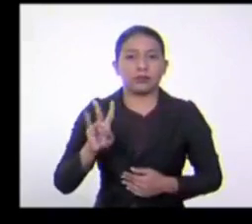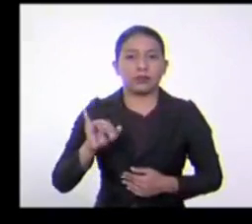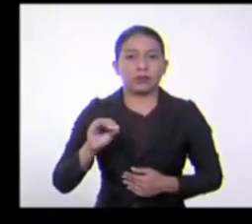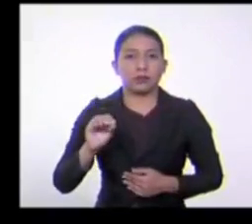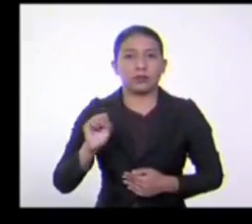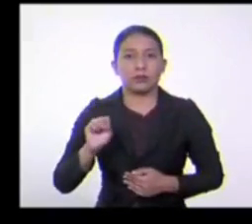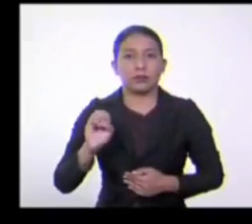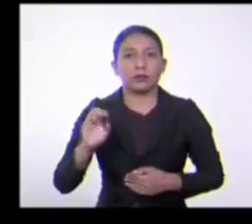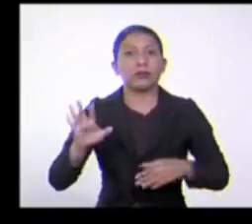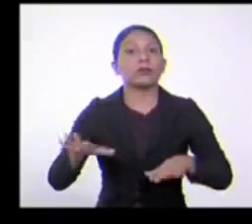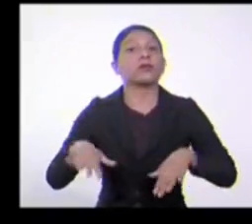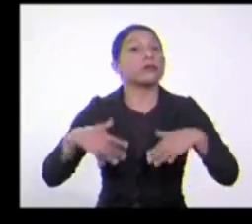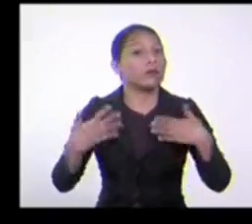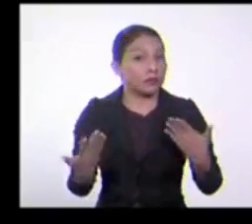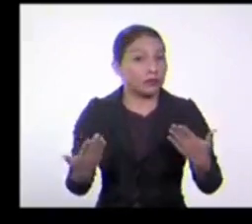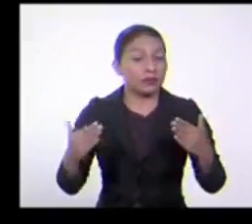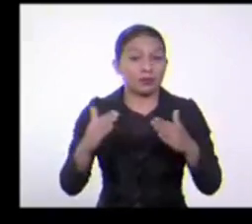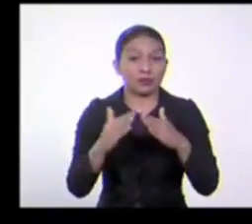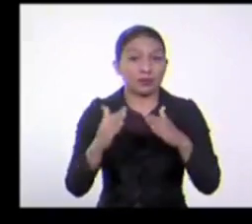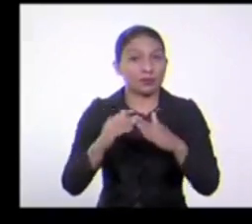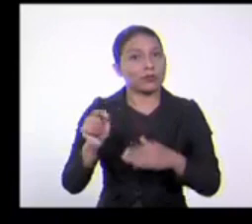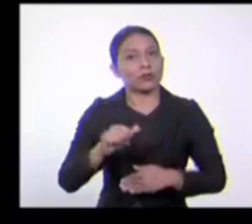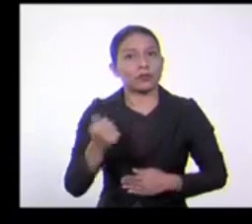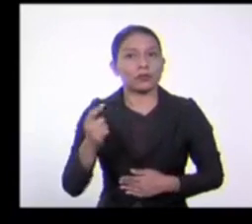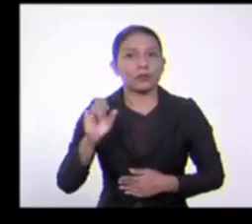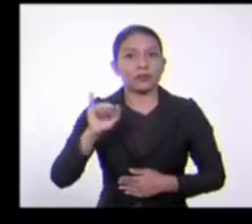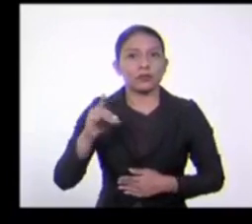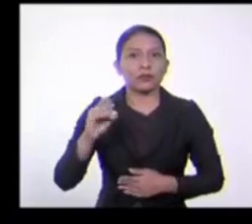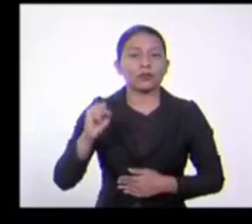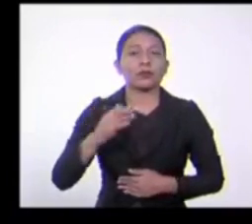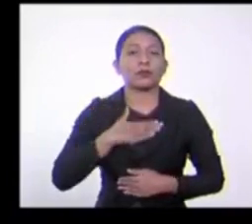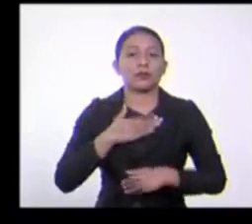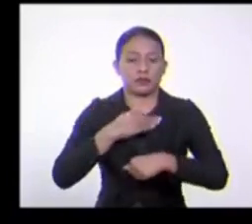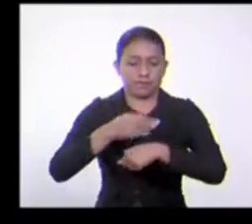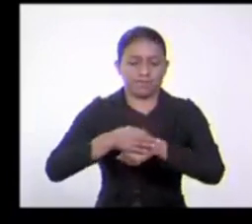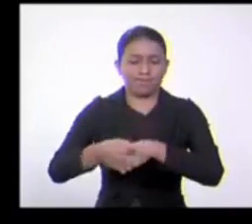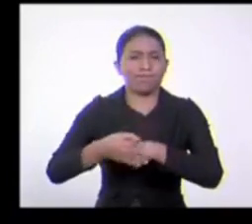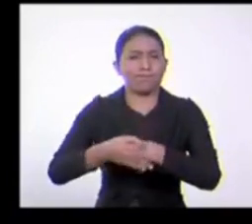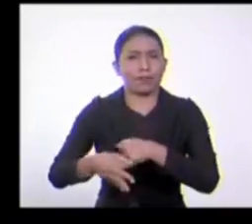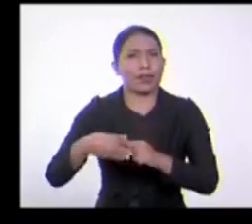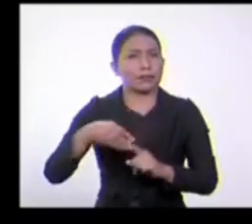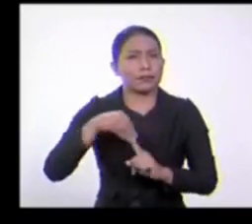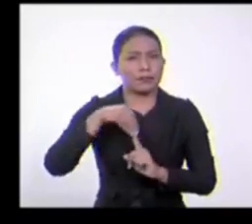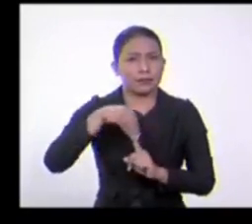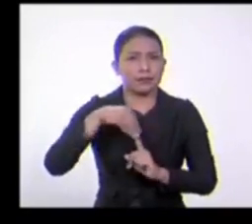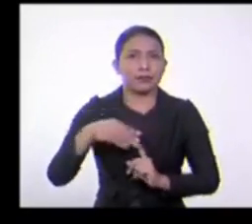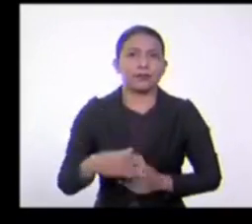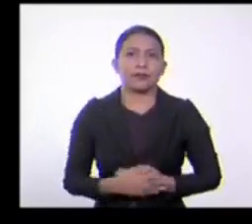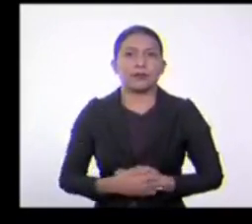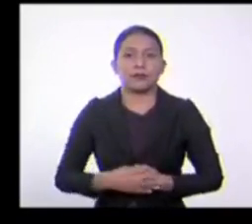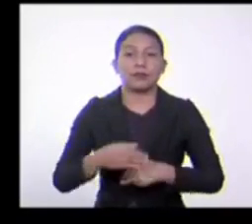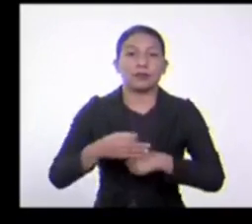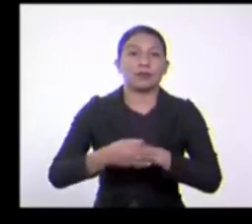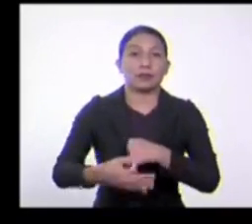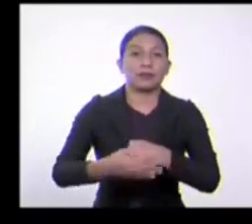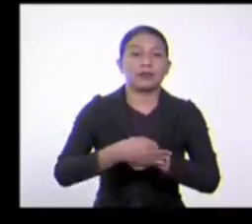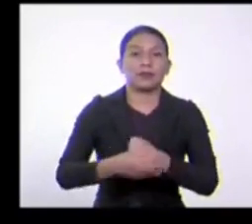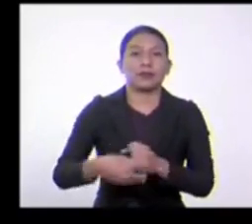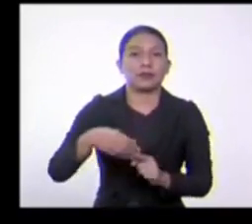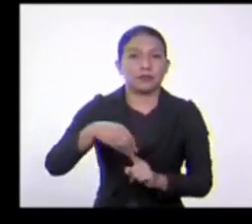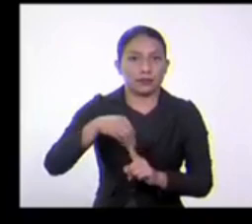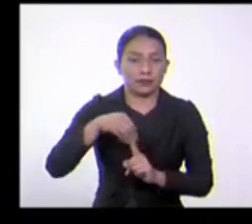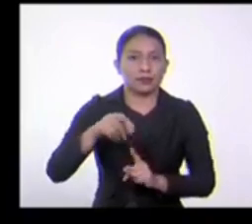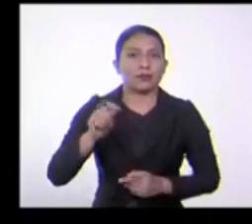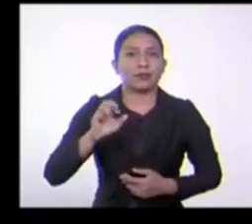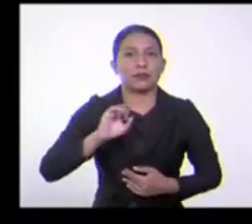formado, al igual que los demás tejidos, por células especializadas. En este caso, las células especializadas del